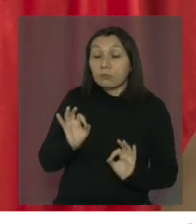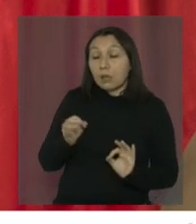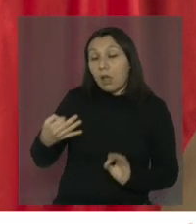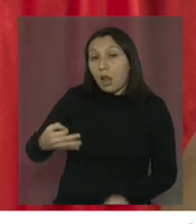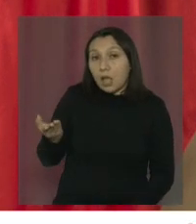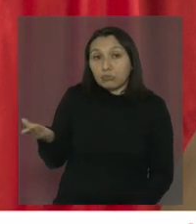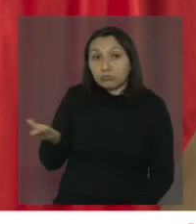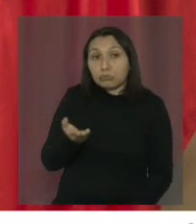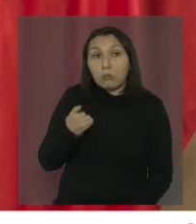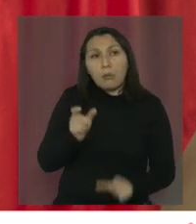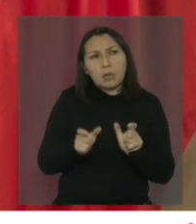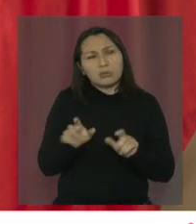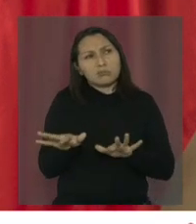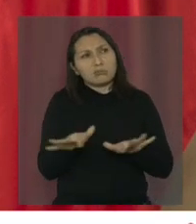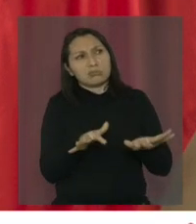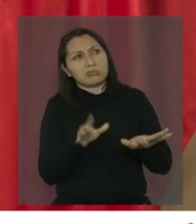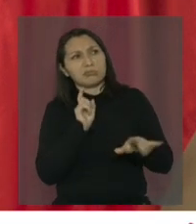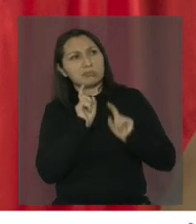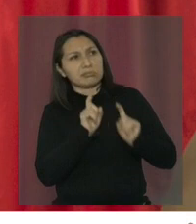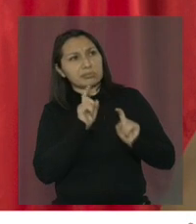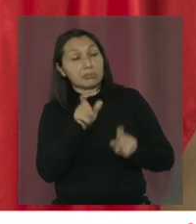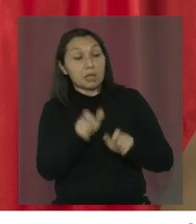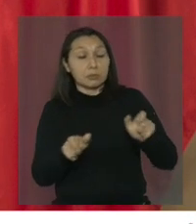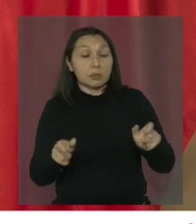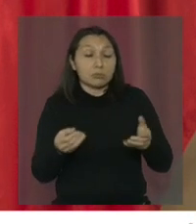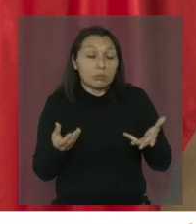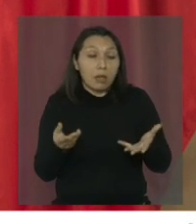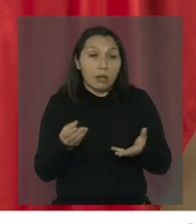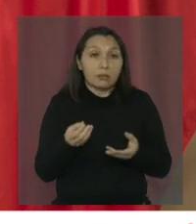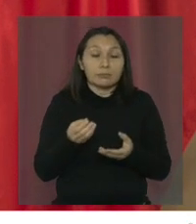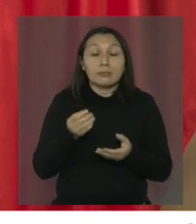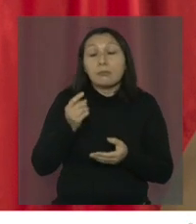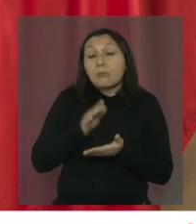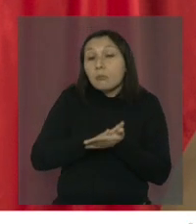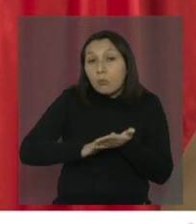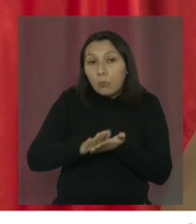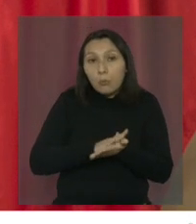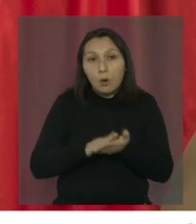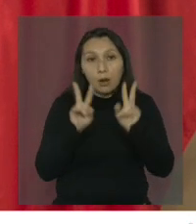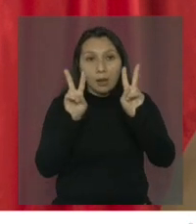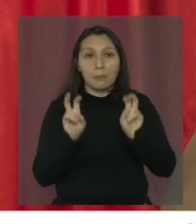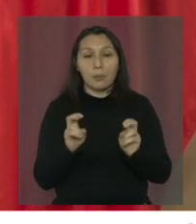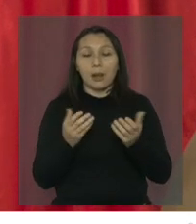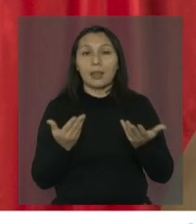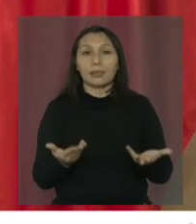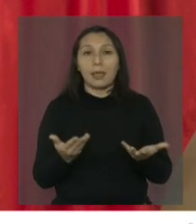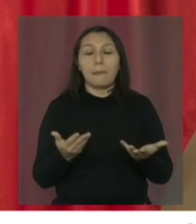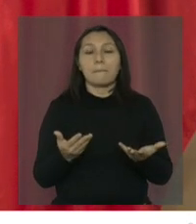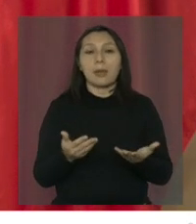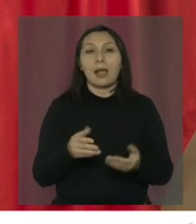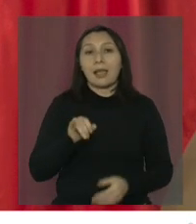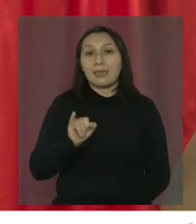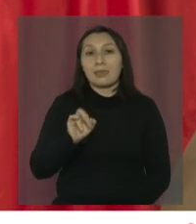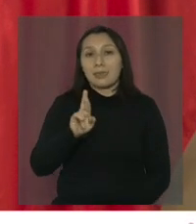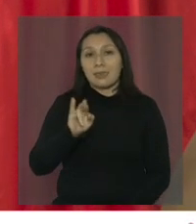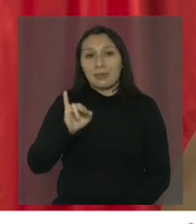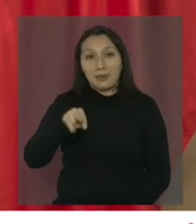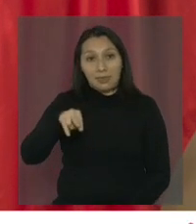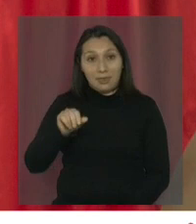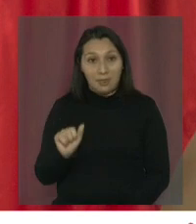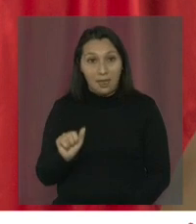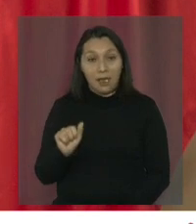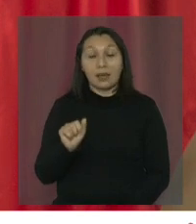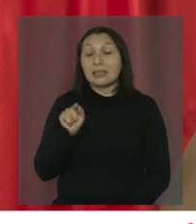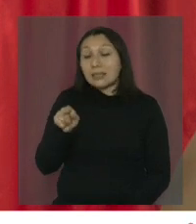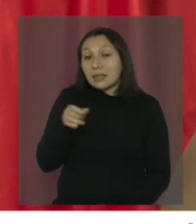razón que puede haber una percepción crítica de la ciudadanía y por eso por ejemplo respecto al caso de irina lo que hemos señalado